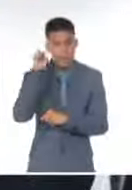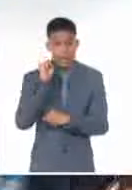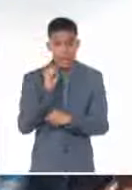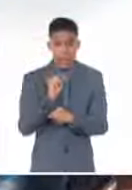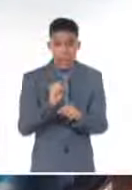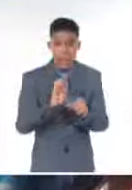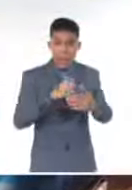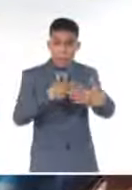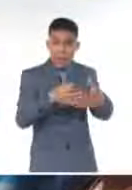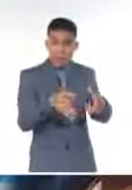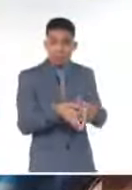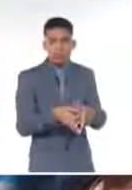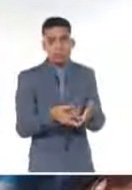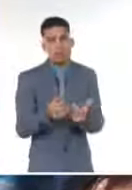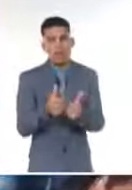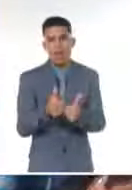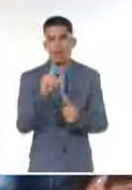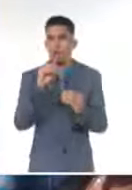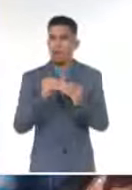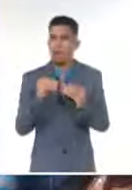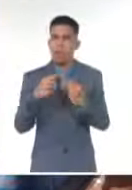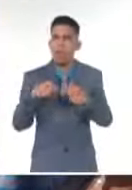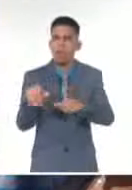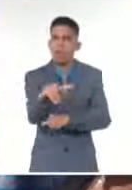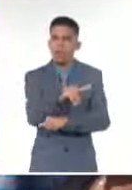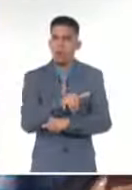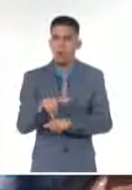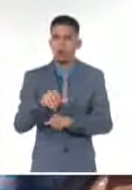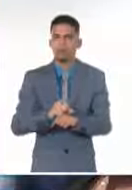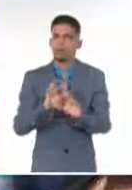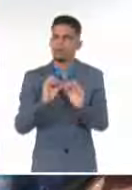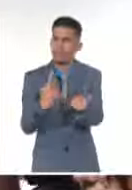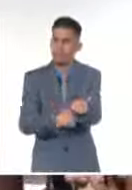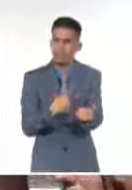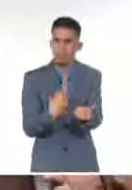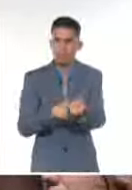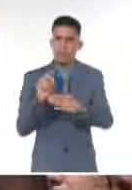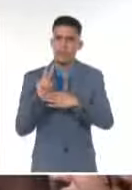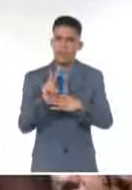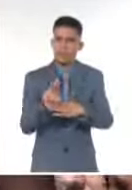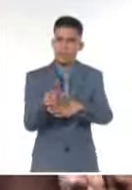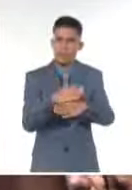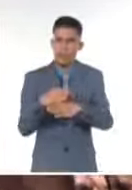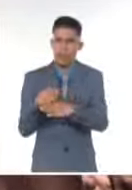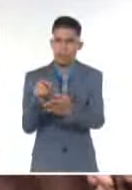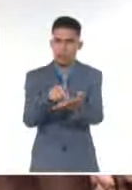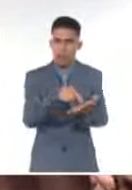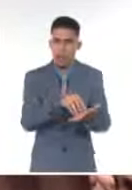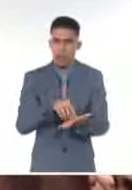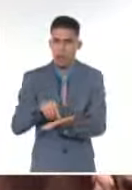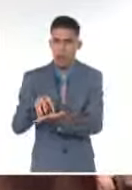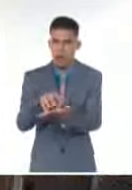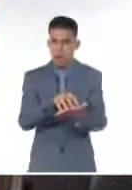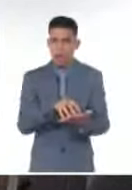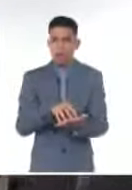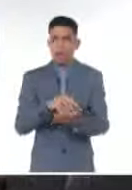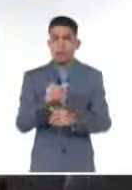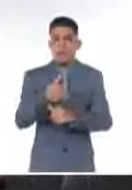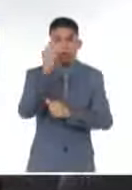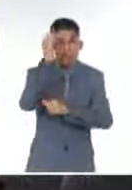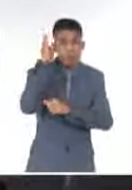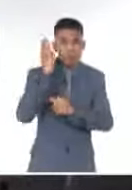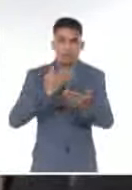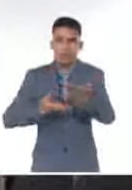está cumpliendo, no se de manera diferente. Como es habitual en sus visitas a los diferentes territorios, el presidente cubano sostuvo un diálogo